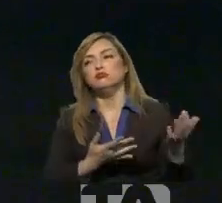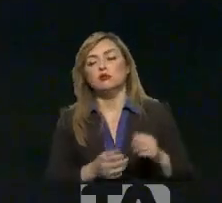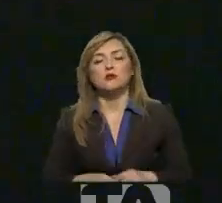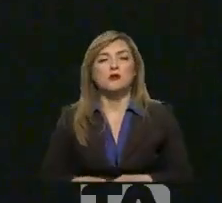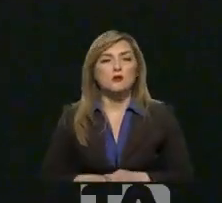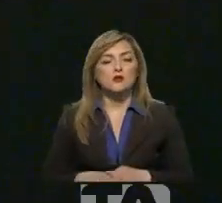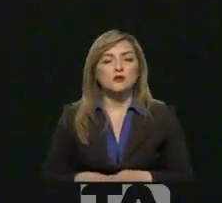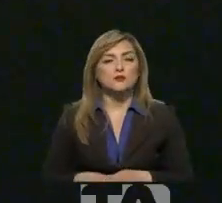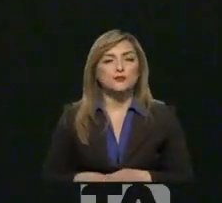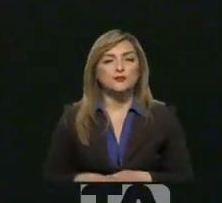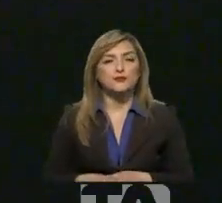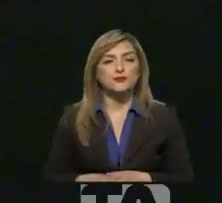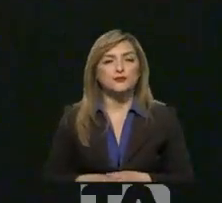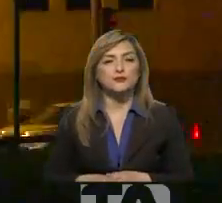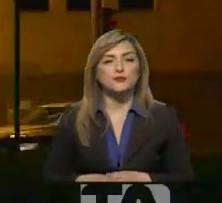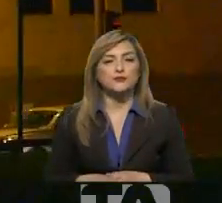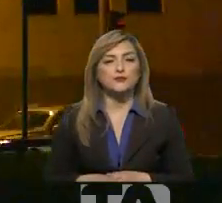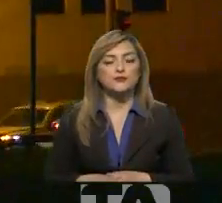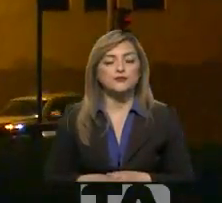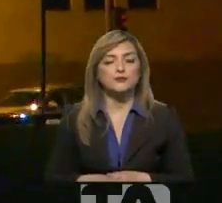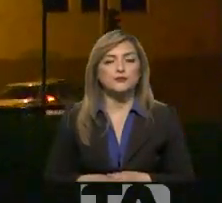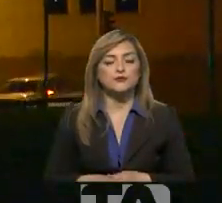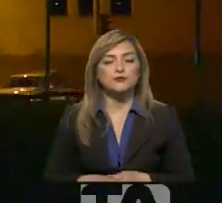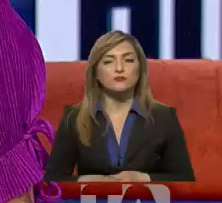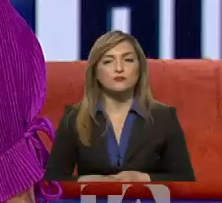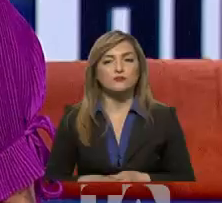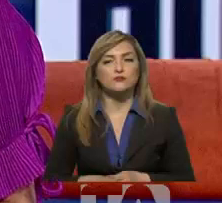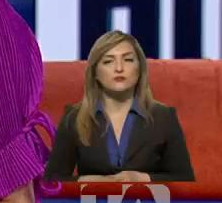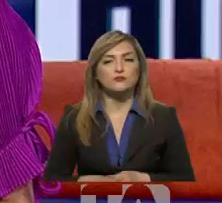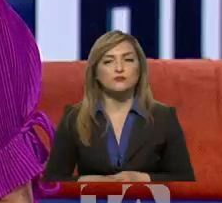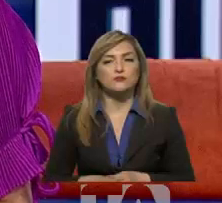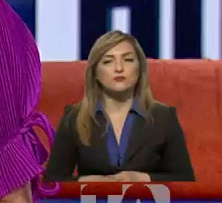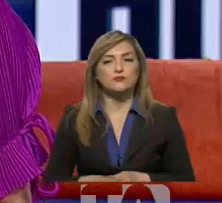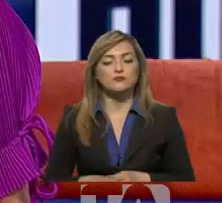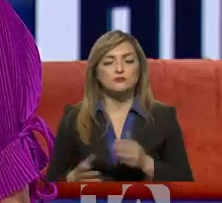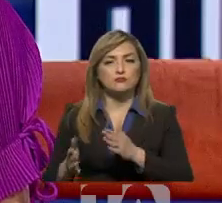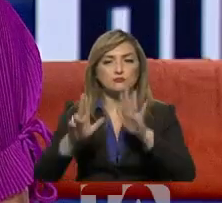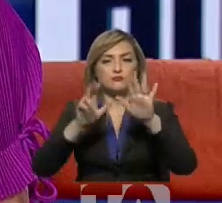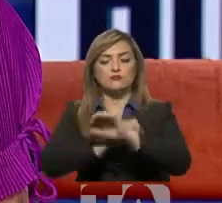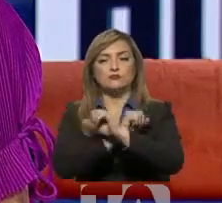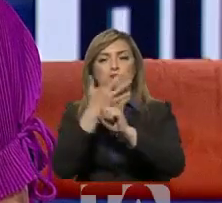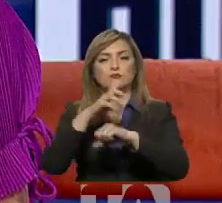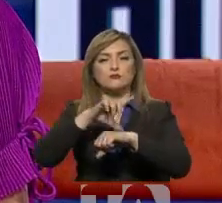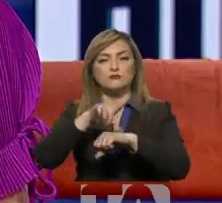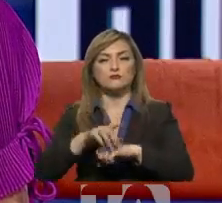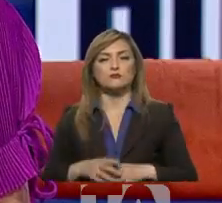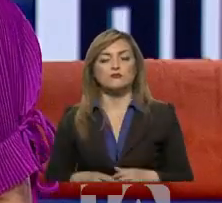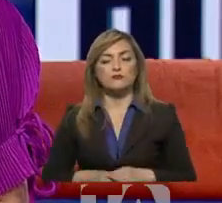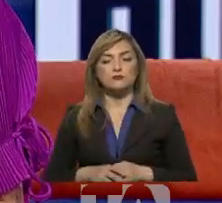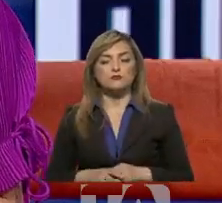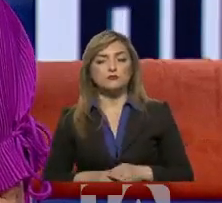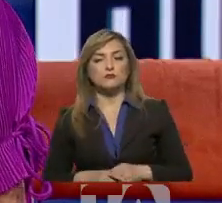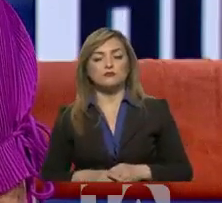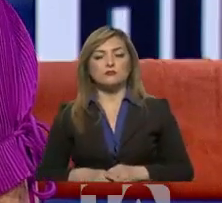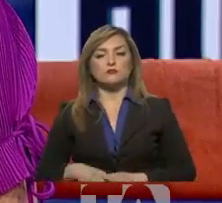no obtenemos una respuesta. Fernanda Ceballos, 24 horas. 8 de la mañana con 15 minutos, les contamos